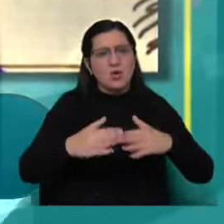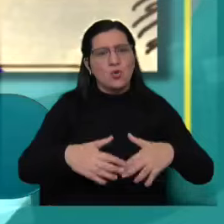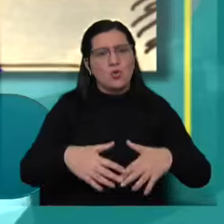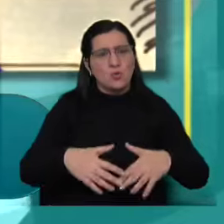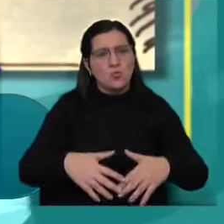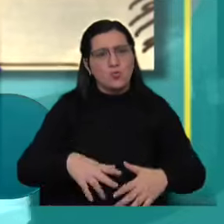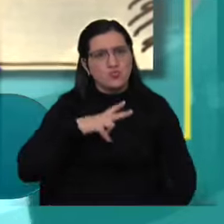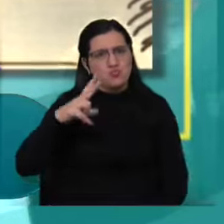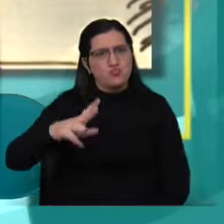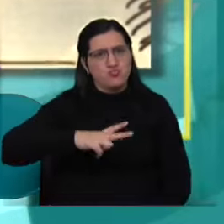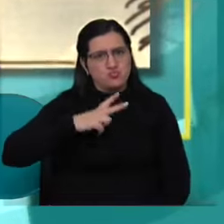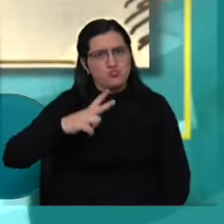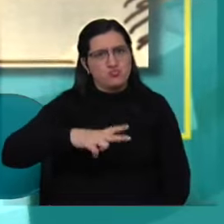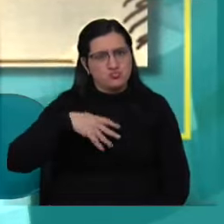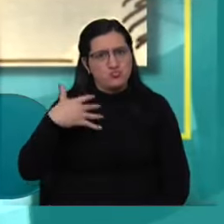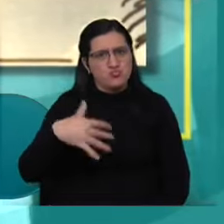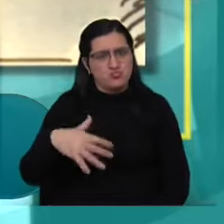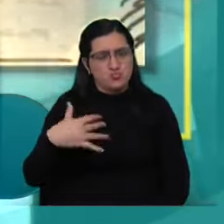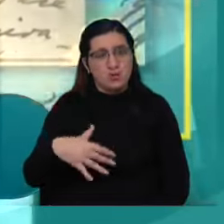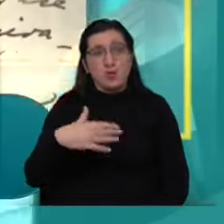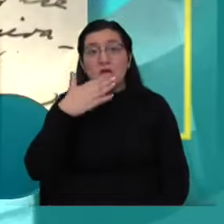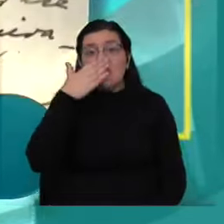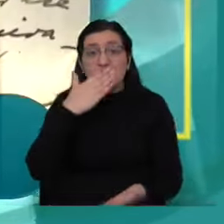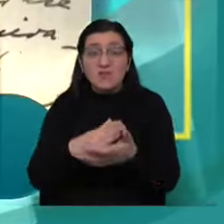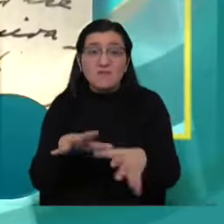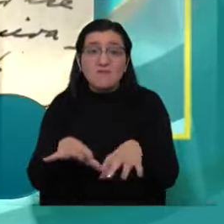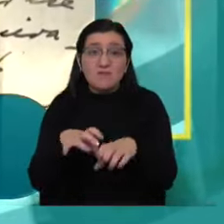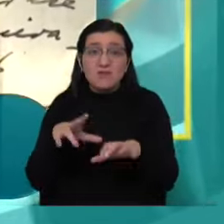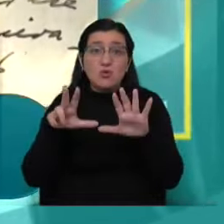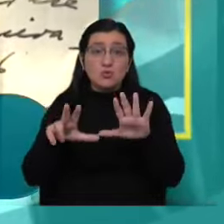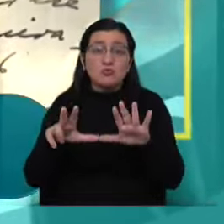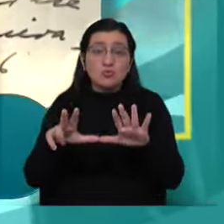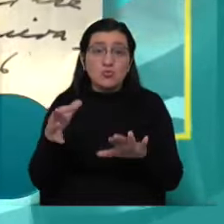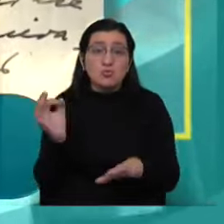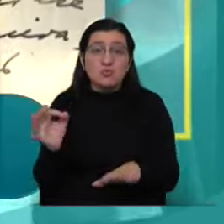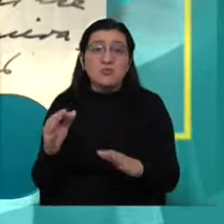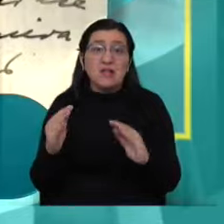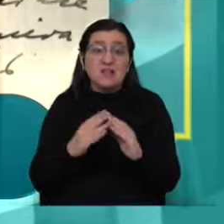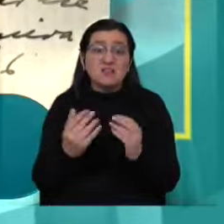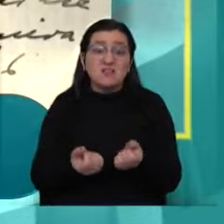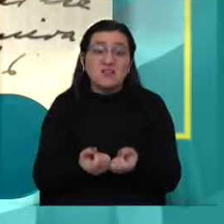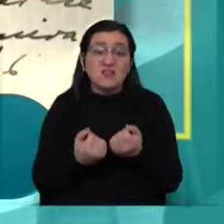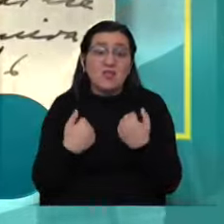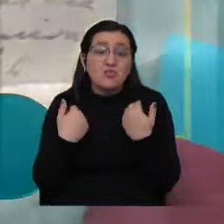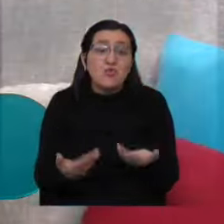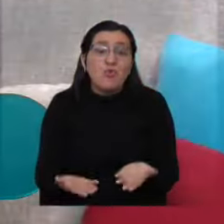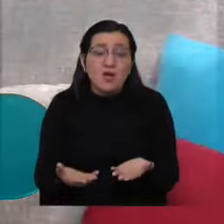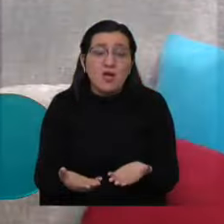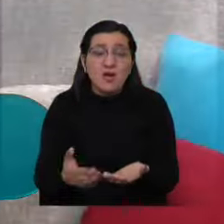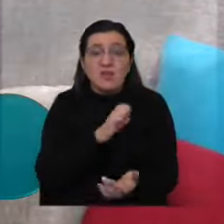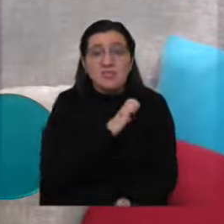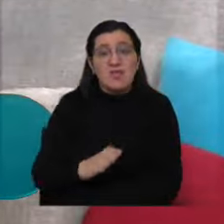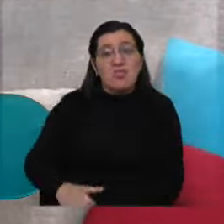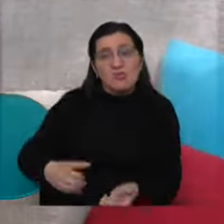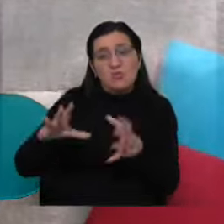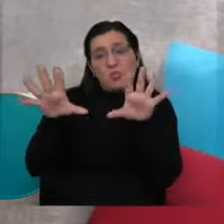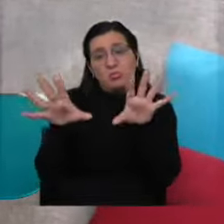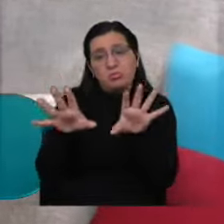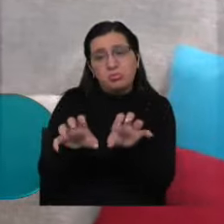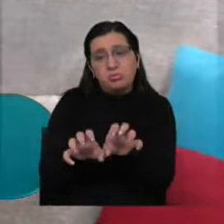sea que no terminar de construir y termina viviendo en el 8 de octubre una casa que le da el estado que muy abandonada también luego y Ella decía no que